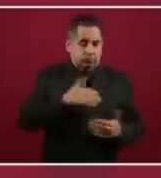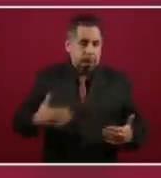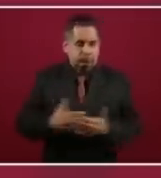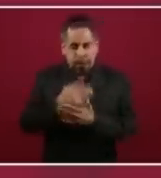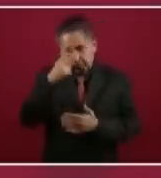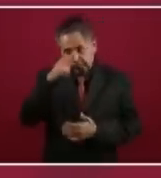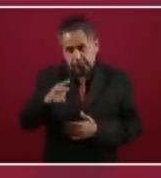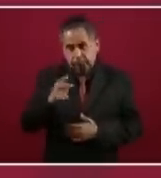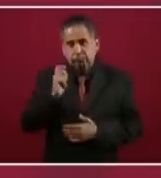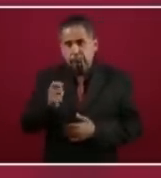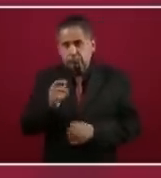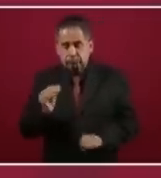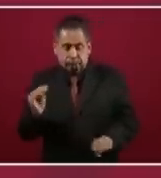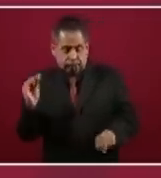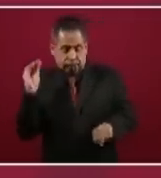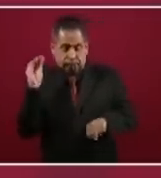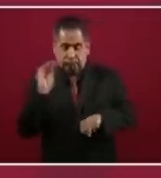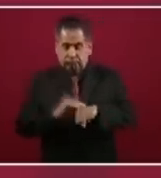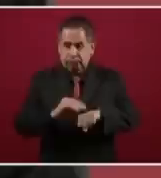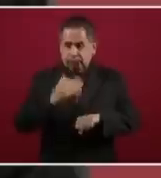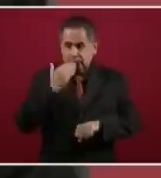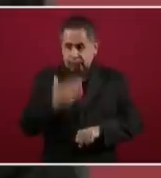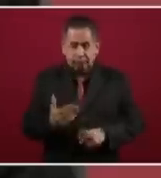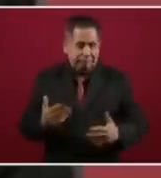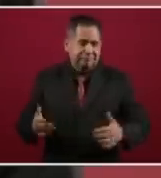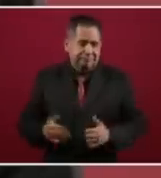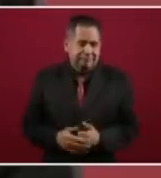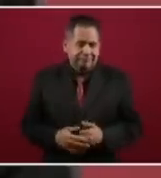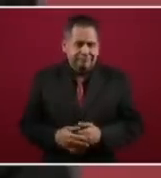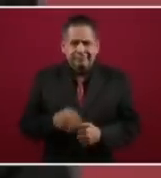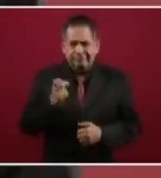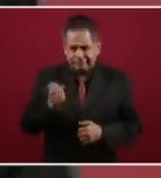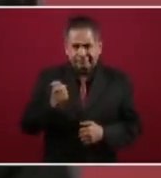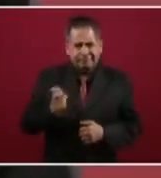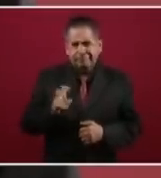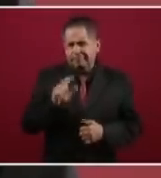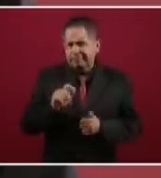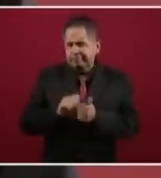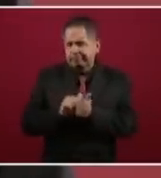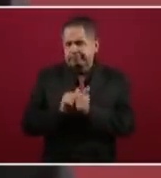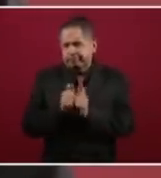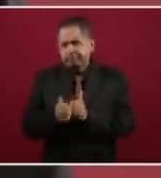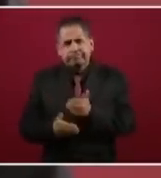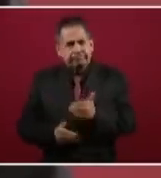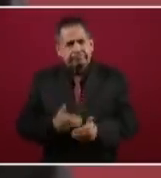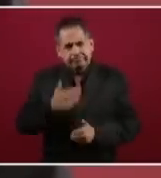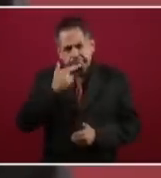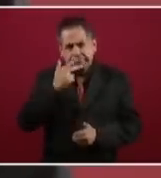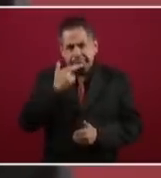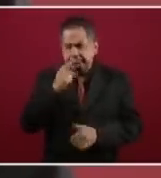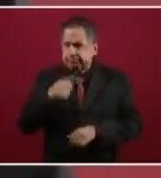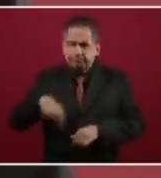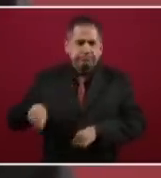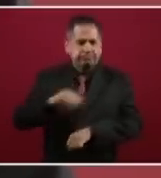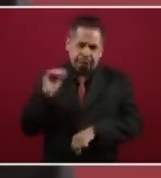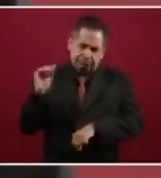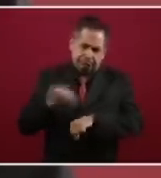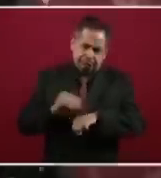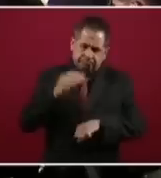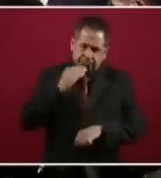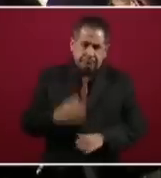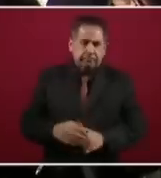a portarse bien, ¿qué es lo que está sucediendo? Y vamos avanzando bastante.